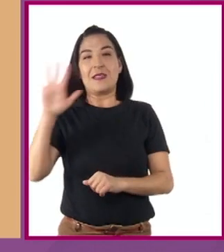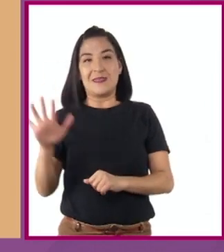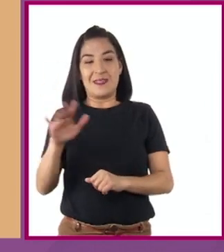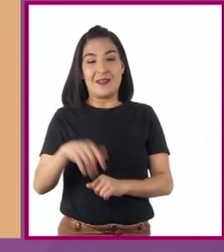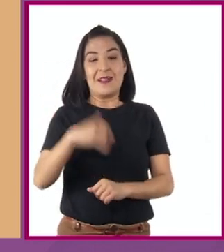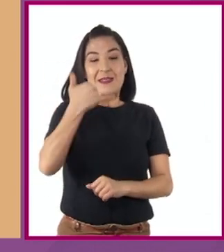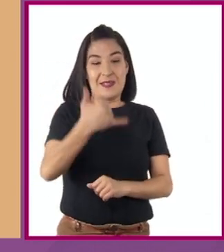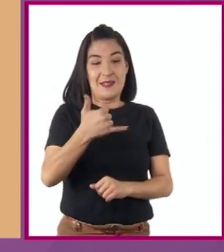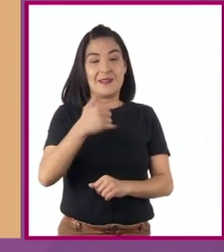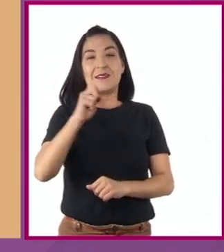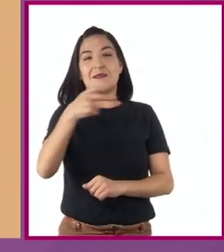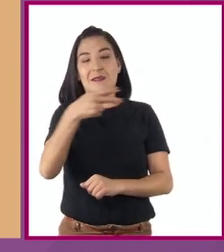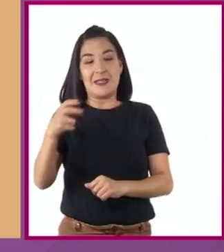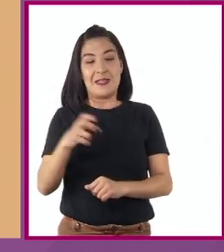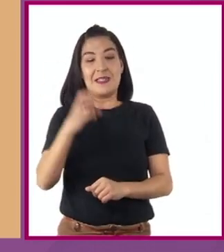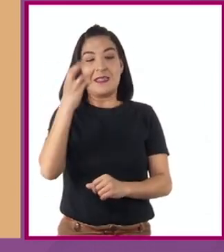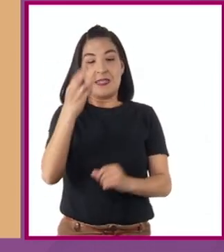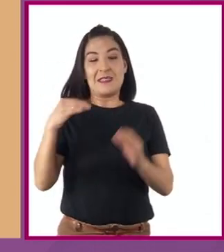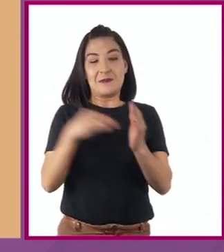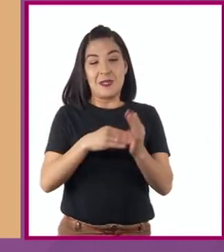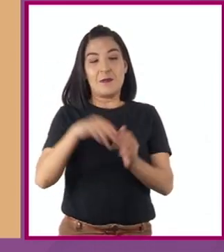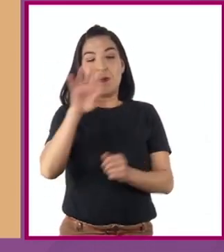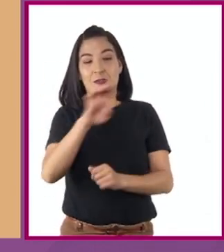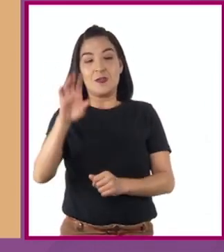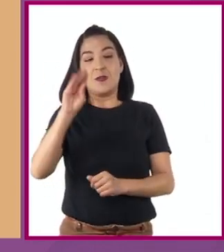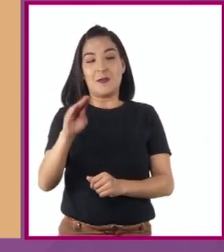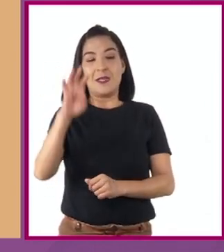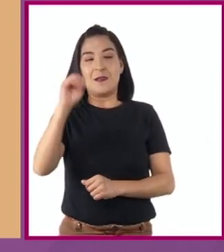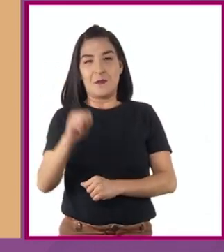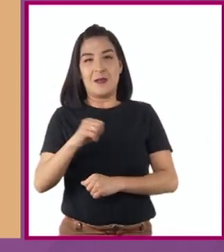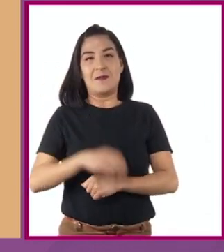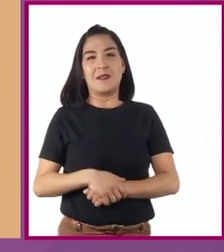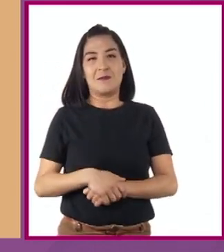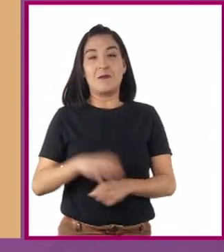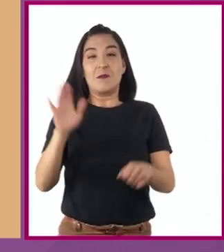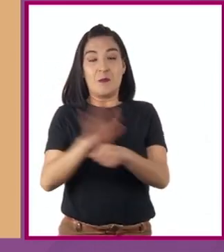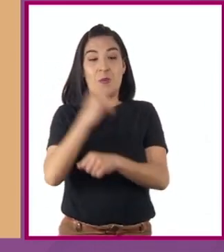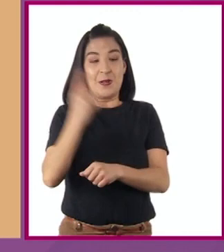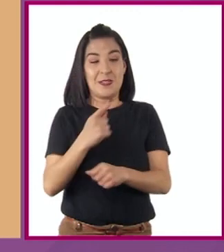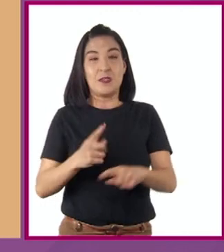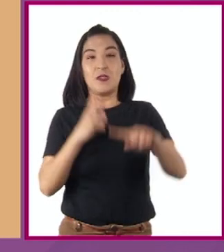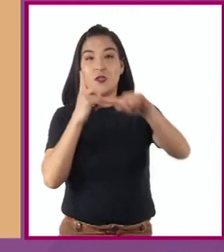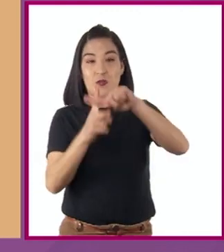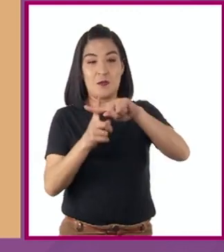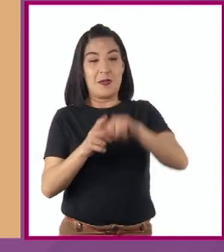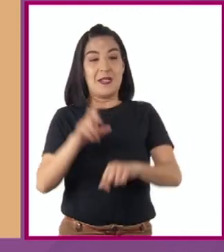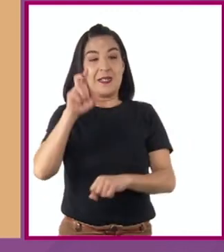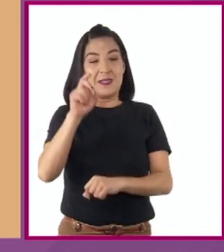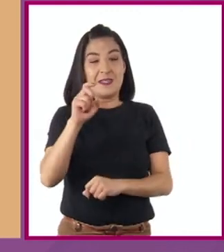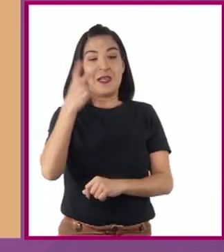32.755 y Y igual a 3.499, porque la suma de